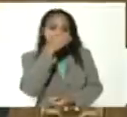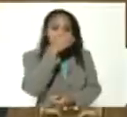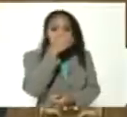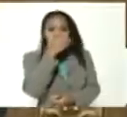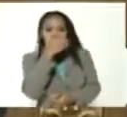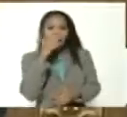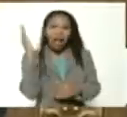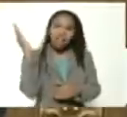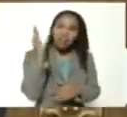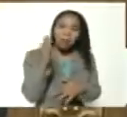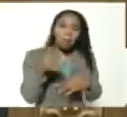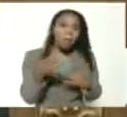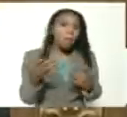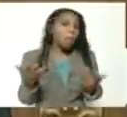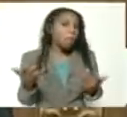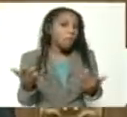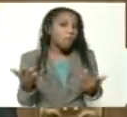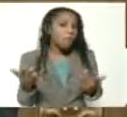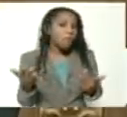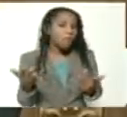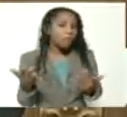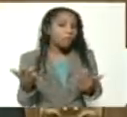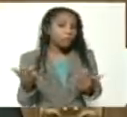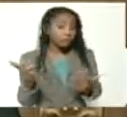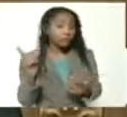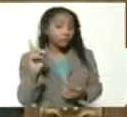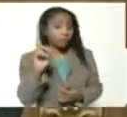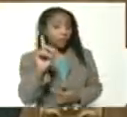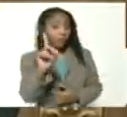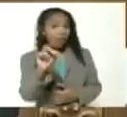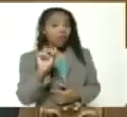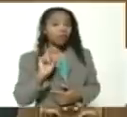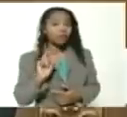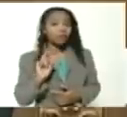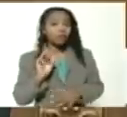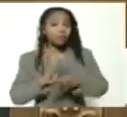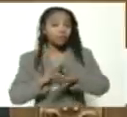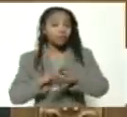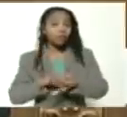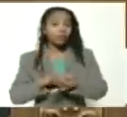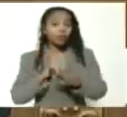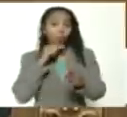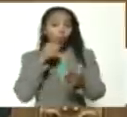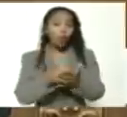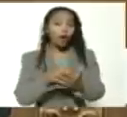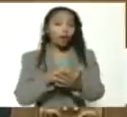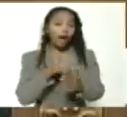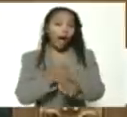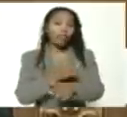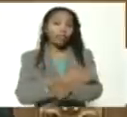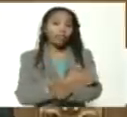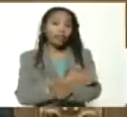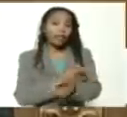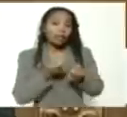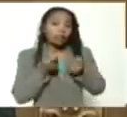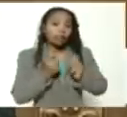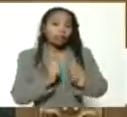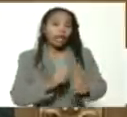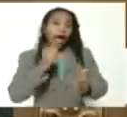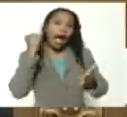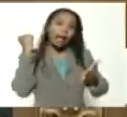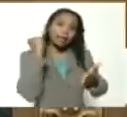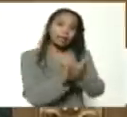¿a qué? Obviamente también, como en la secuencia que he mencionado anteriormente, intentar